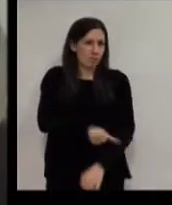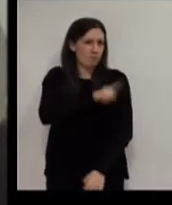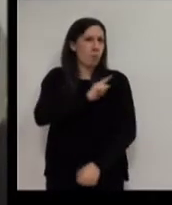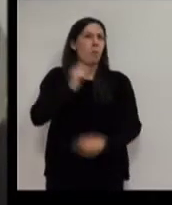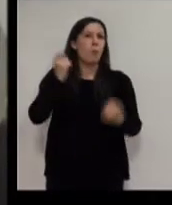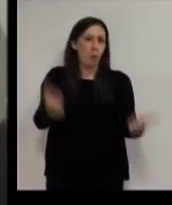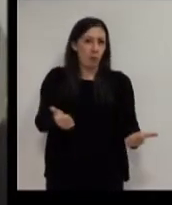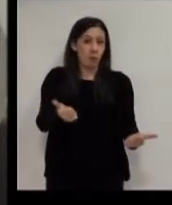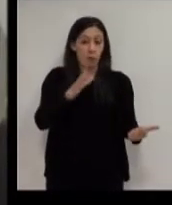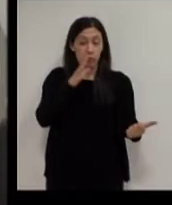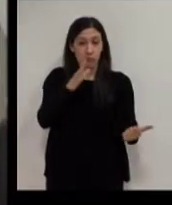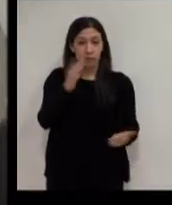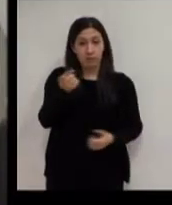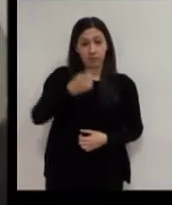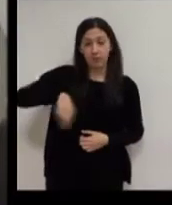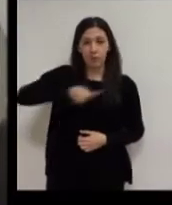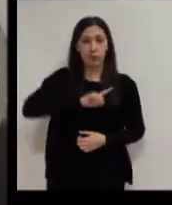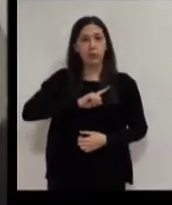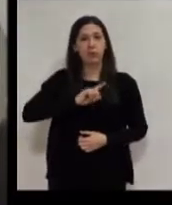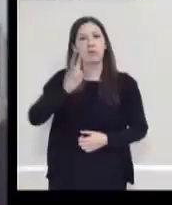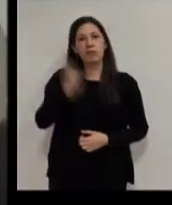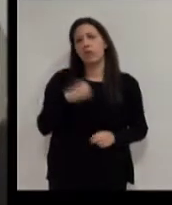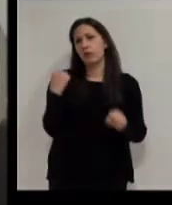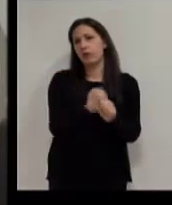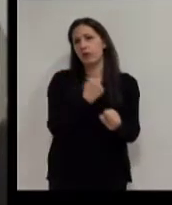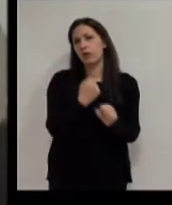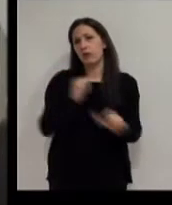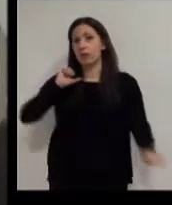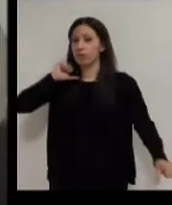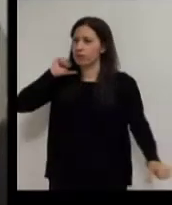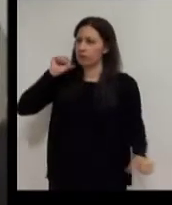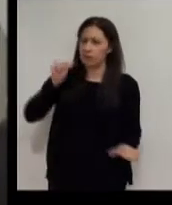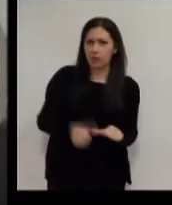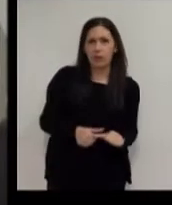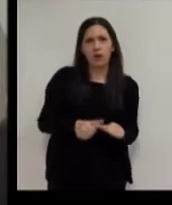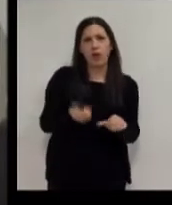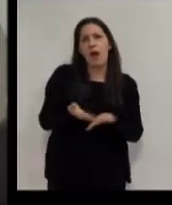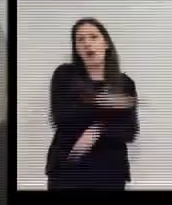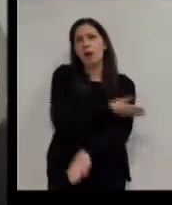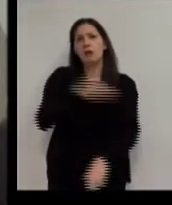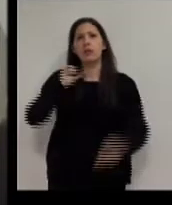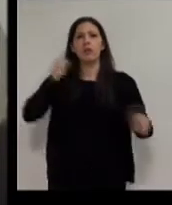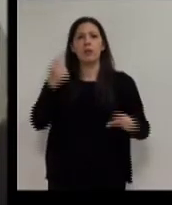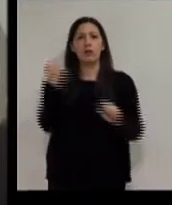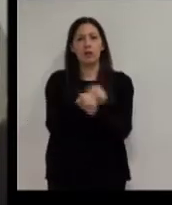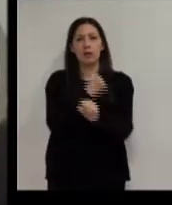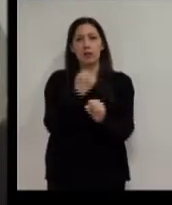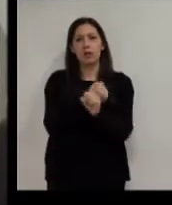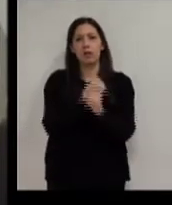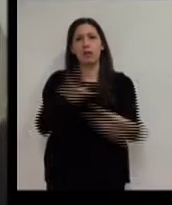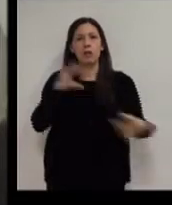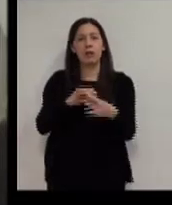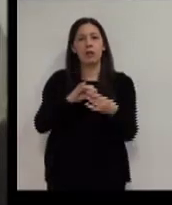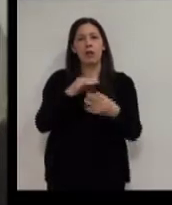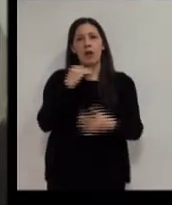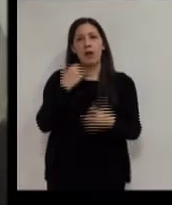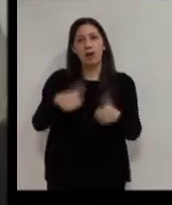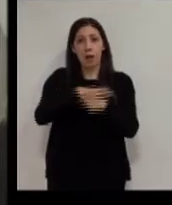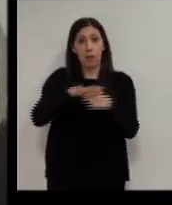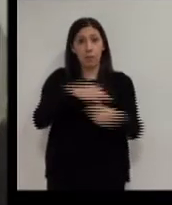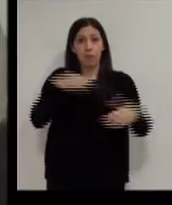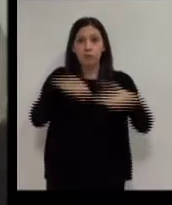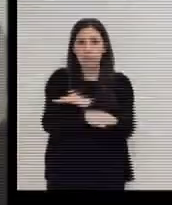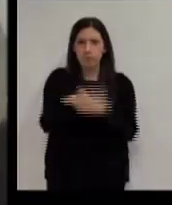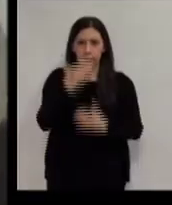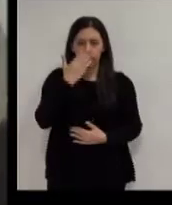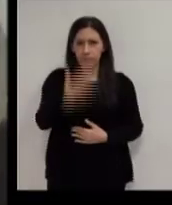porque nosotros, aunque venimos trabajando desde siempre, incluso antes de que nos incorporáramos al actual equipo en materia de accesibilidad,